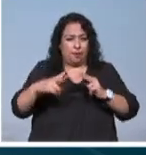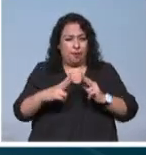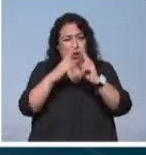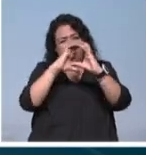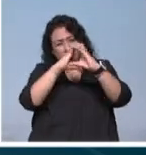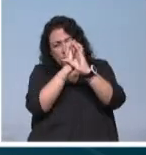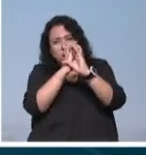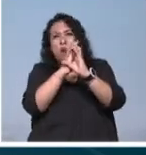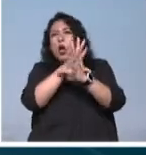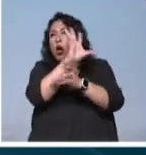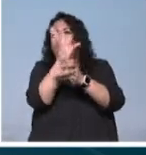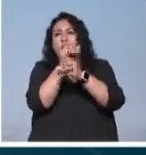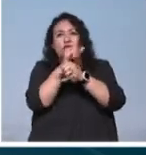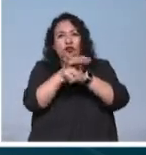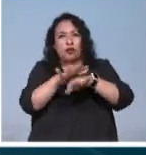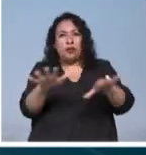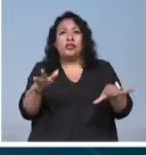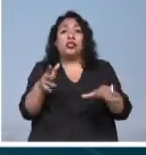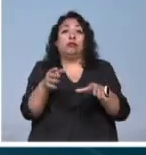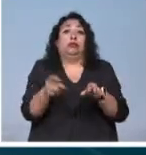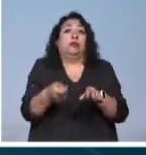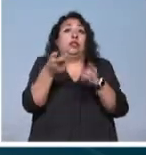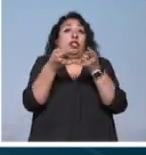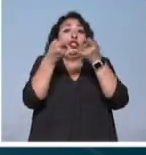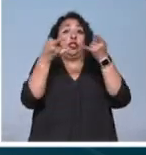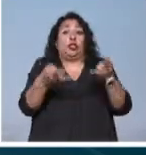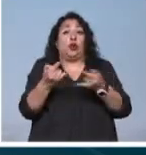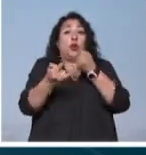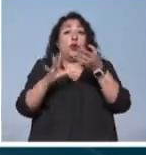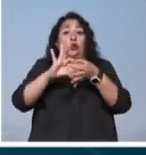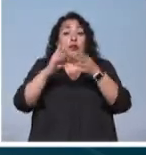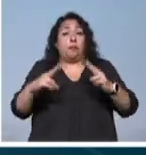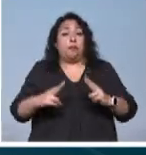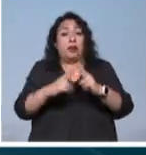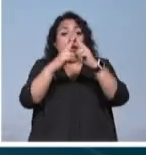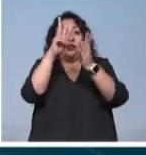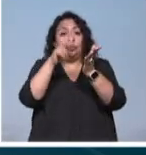tendremos todos los pormenores de estos históricos Juegos Olímpicos París 2024.